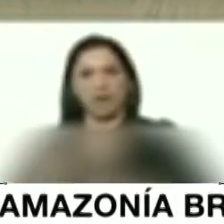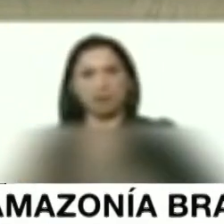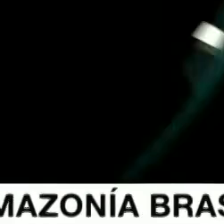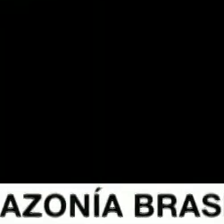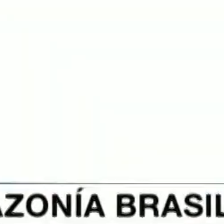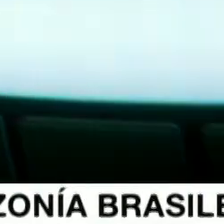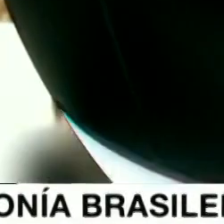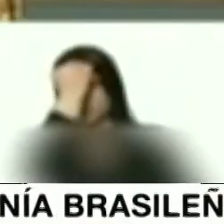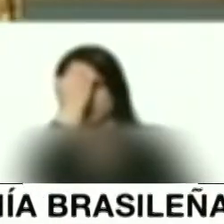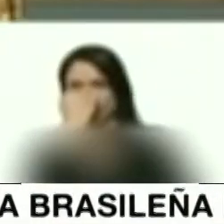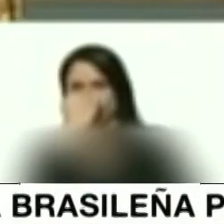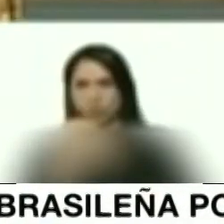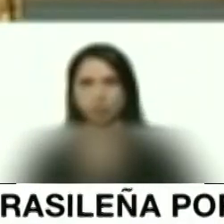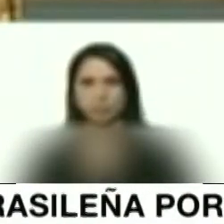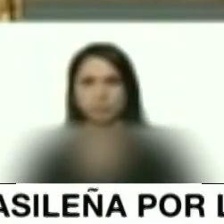de violencia.